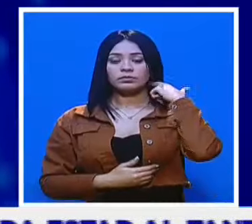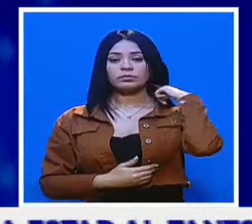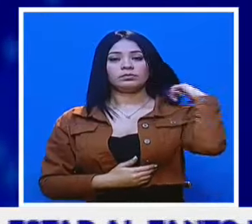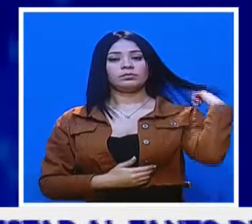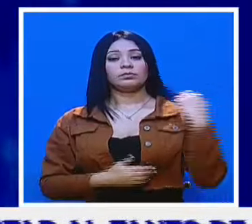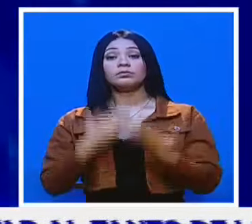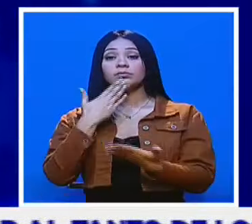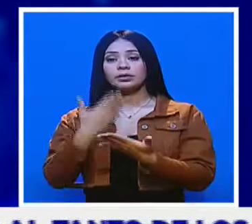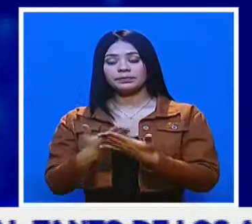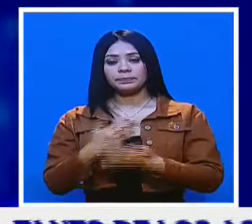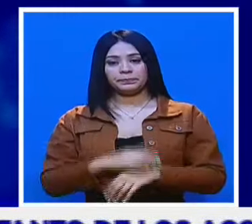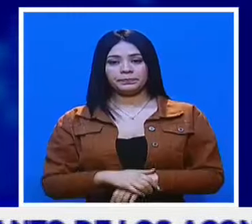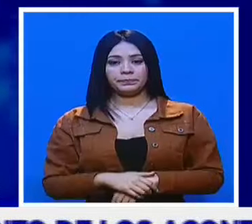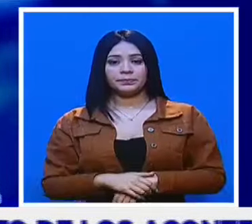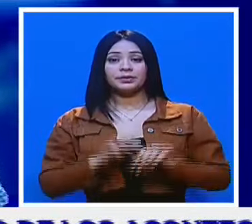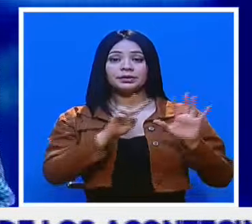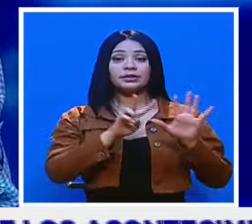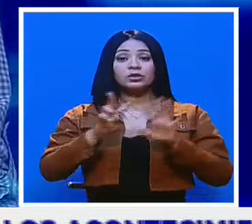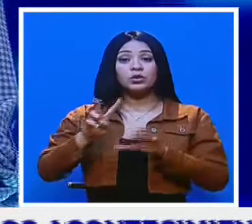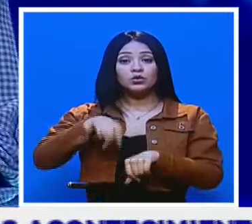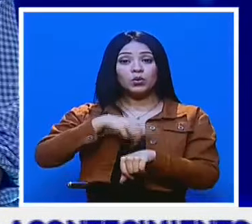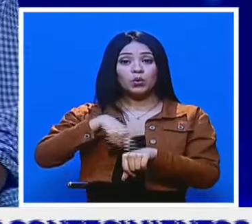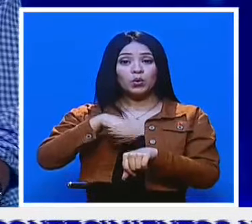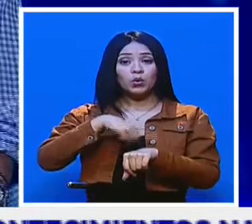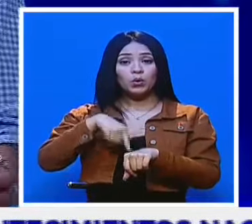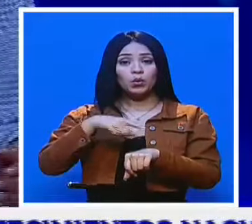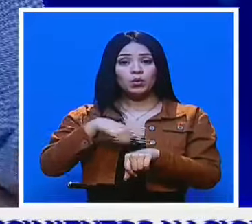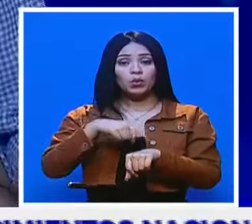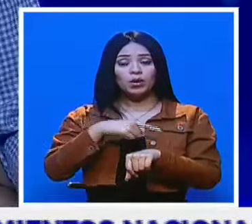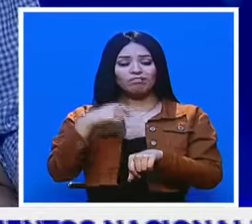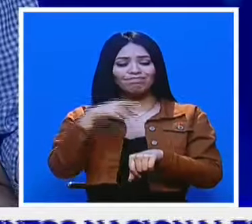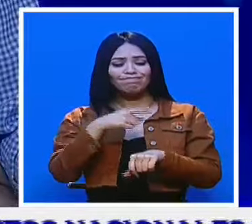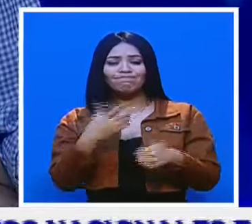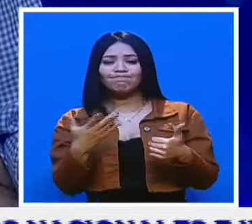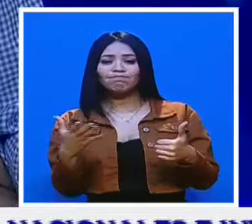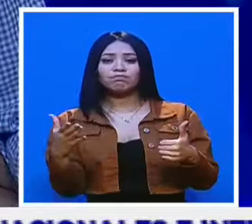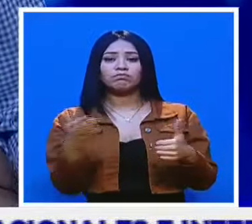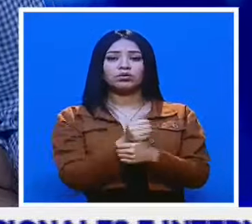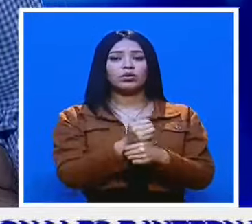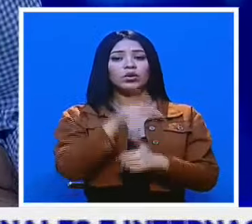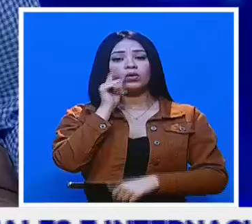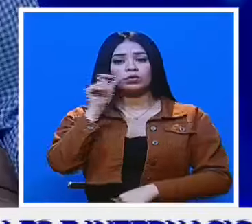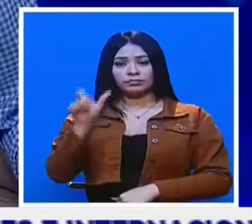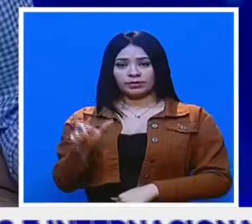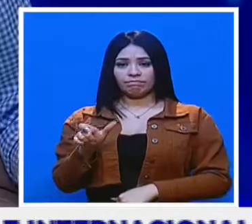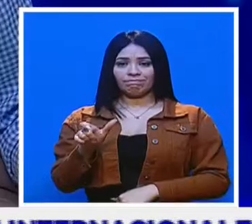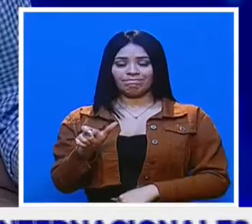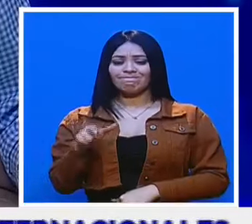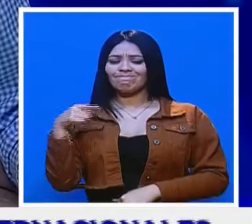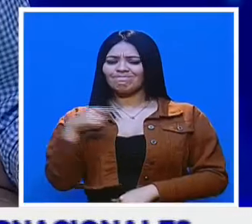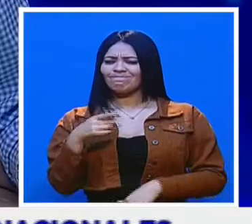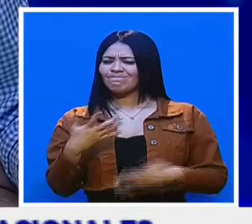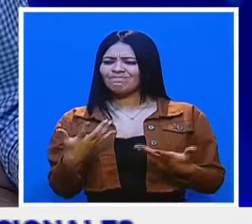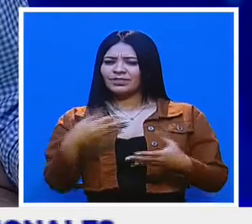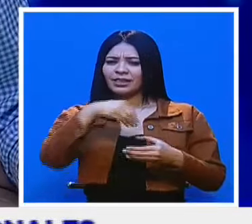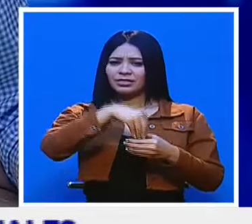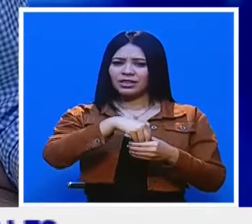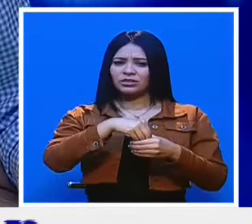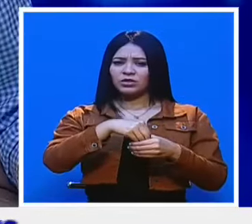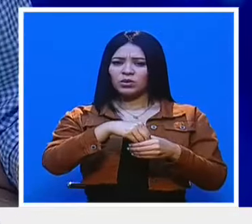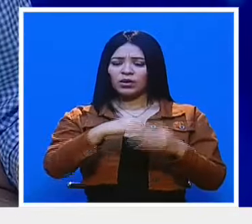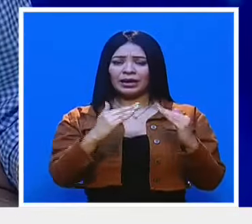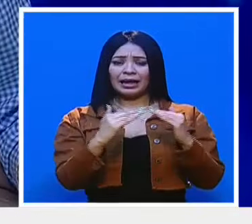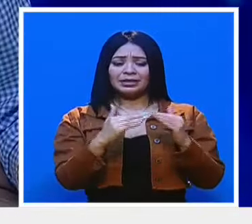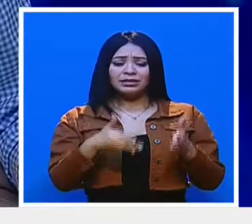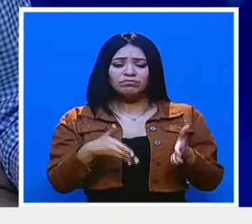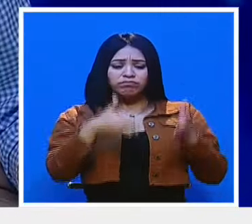gracias. Habían transcurrido 72 horas cuando fue localizado el cuerpo de un hombre que estaba dentro de su apartamento.